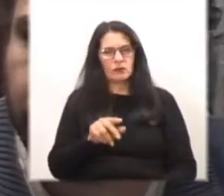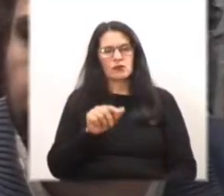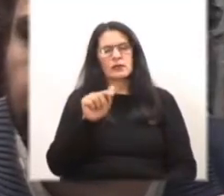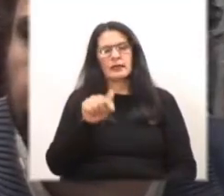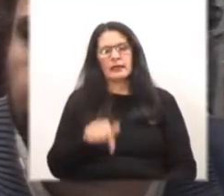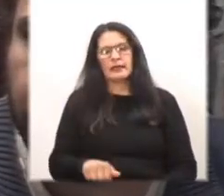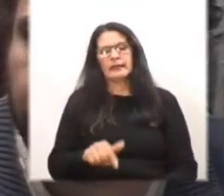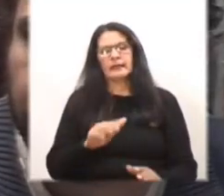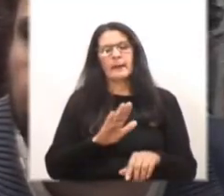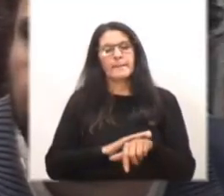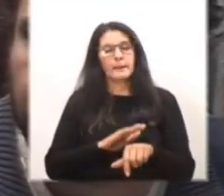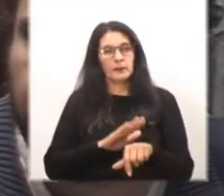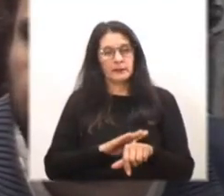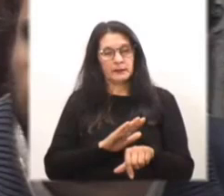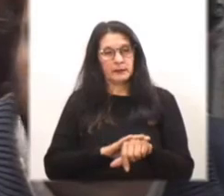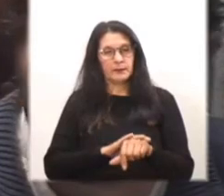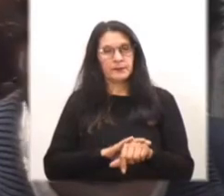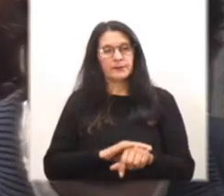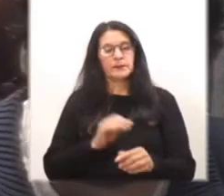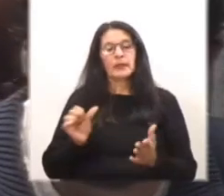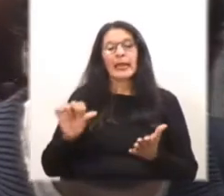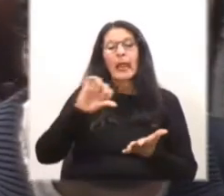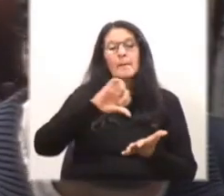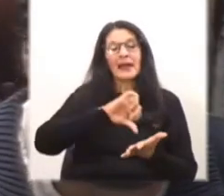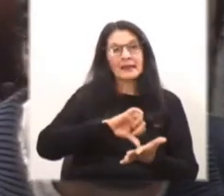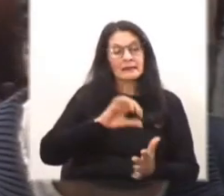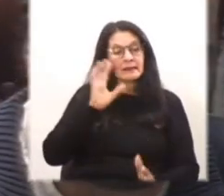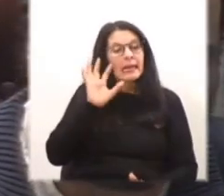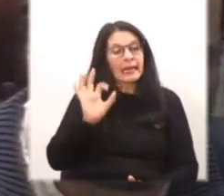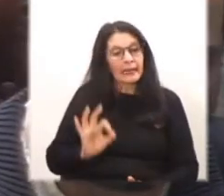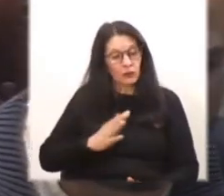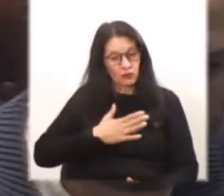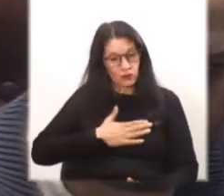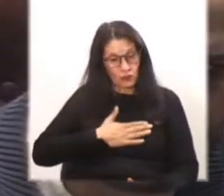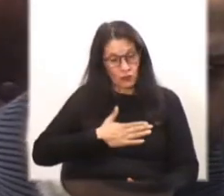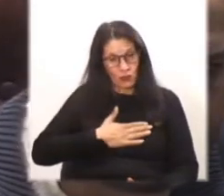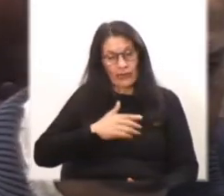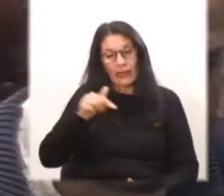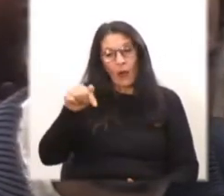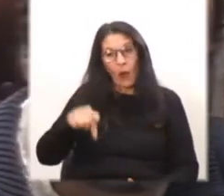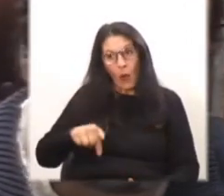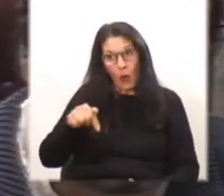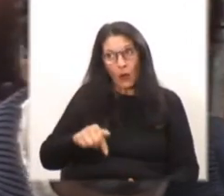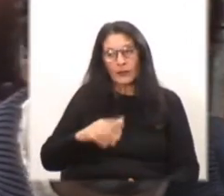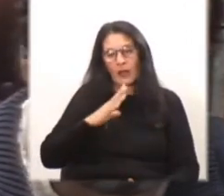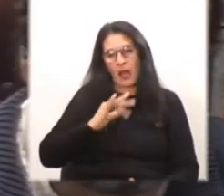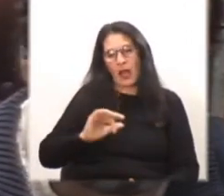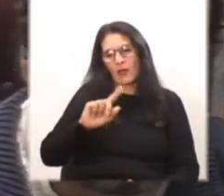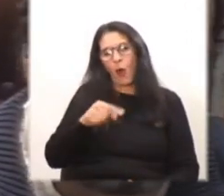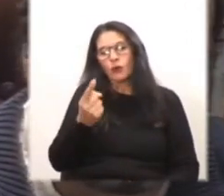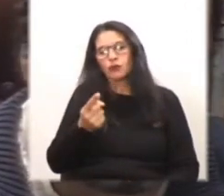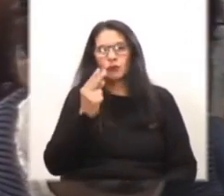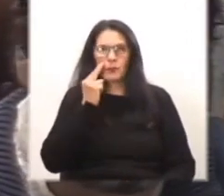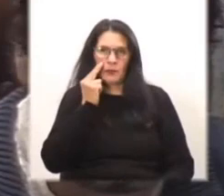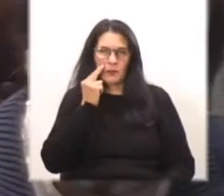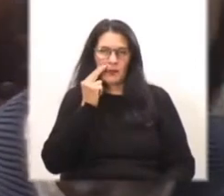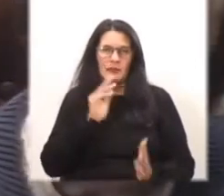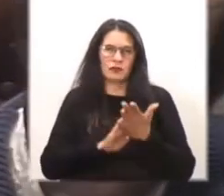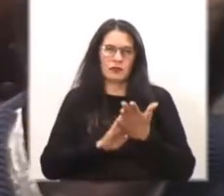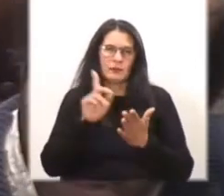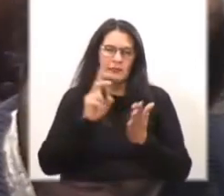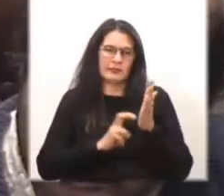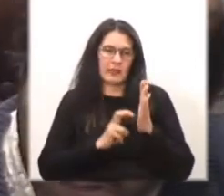previa, el país, creo yo, enfrenta hoy otro problema sobre Salto Grande. Y